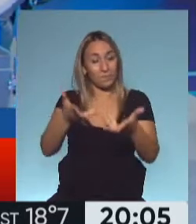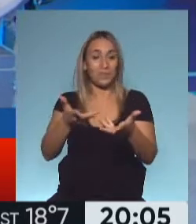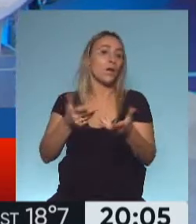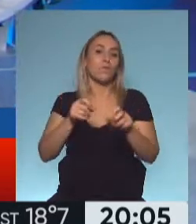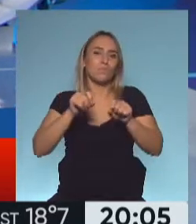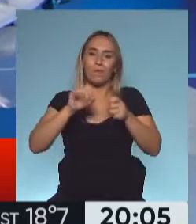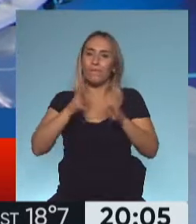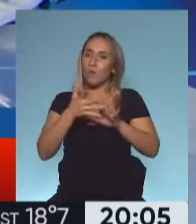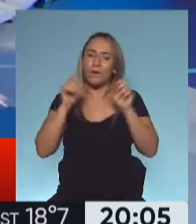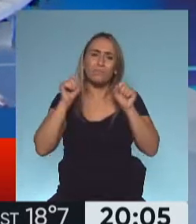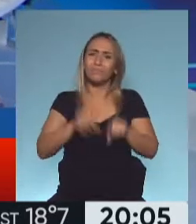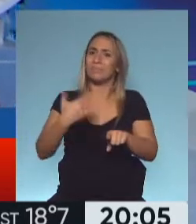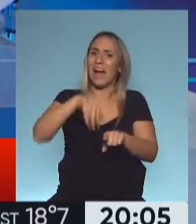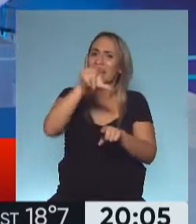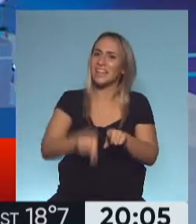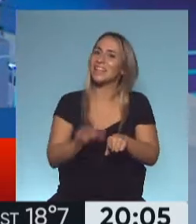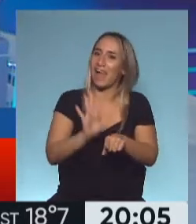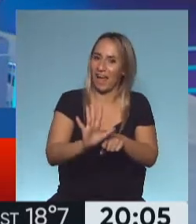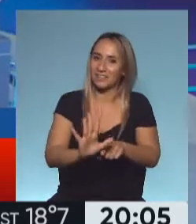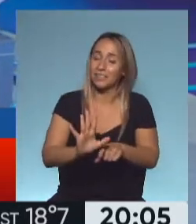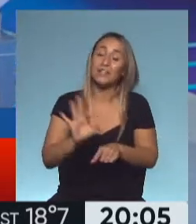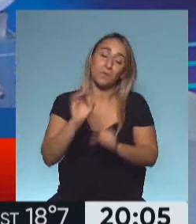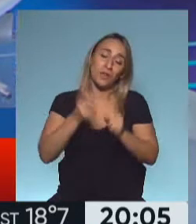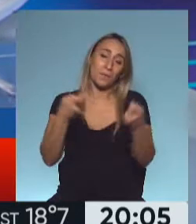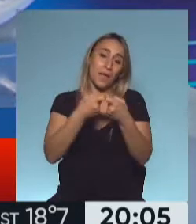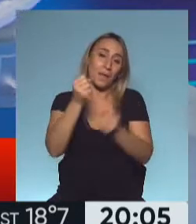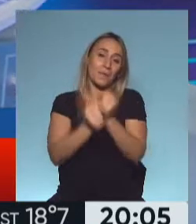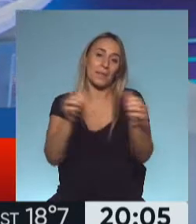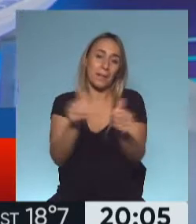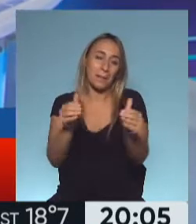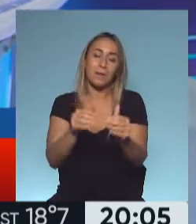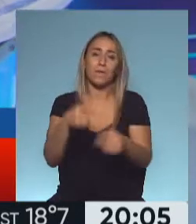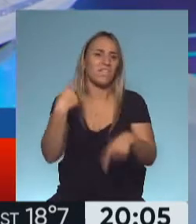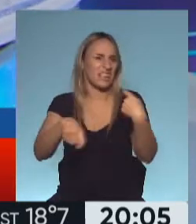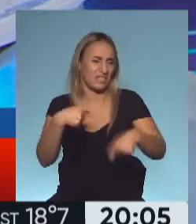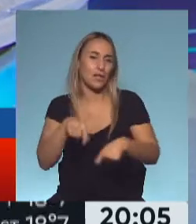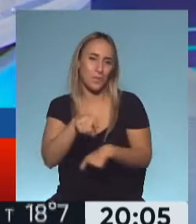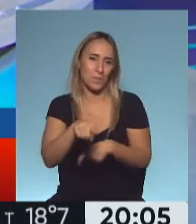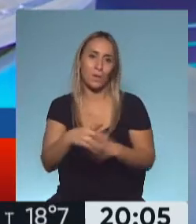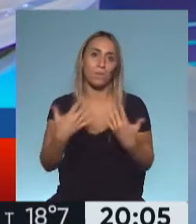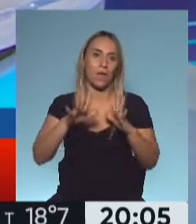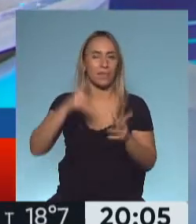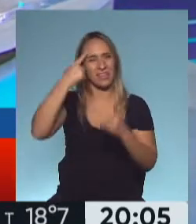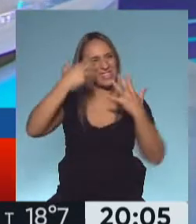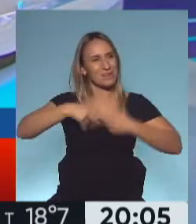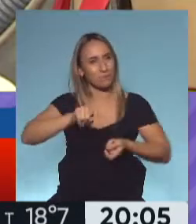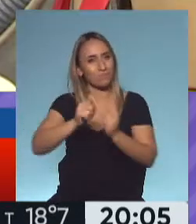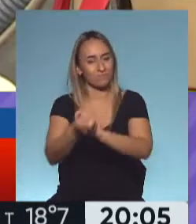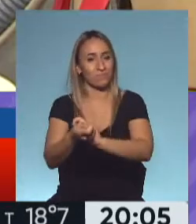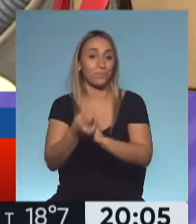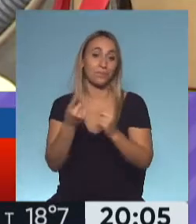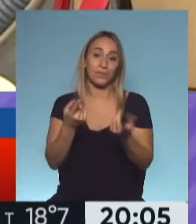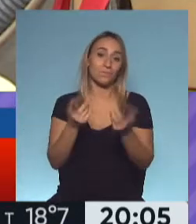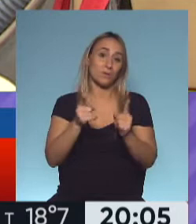pyme lo que tiene la capacidad es de reconvertirse rápidamente, ser flexible y demás. Es algo que requiere mucho una situación